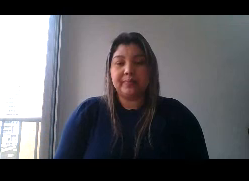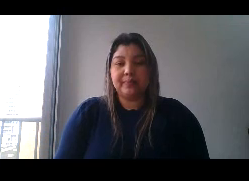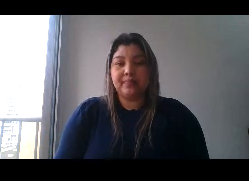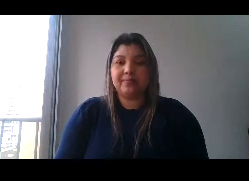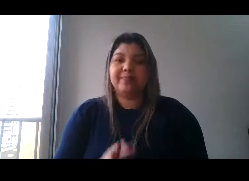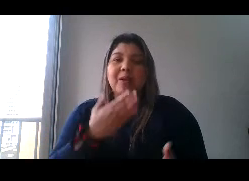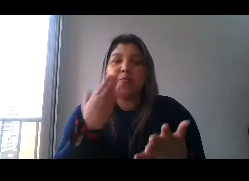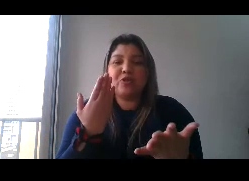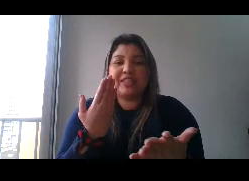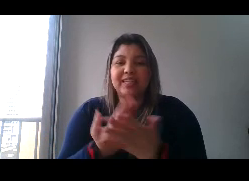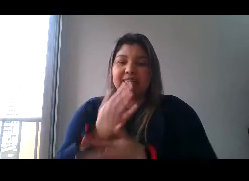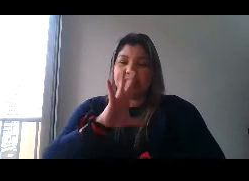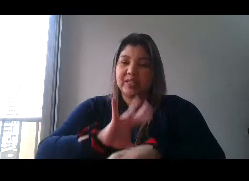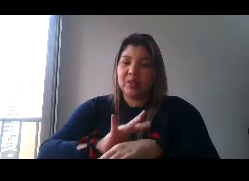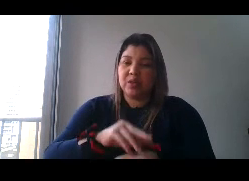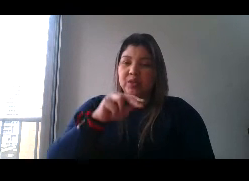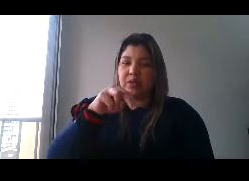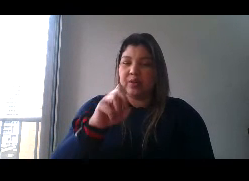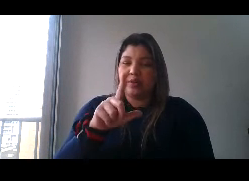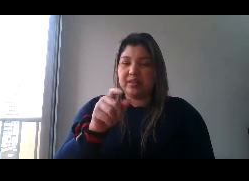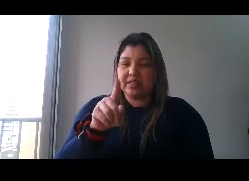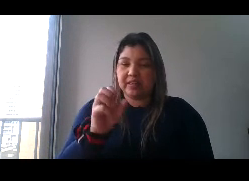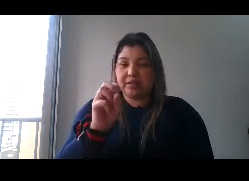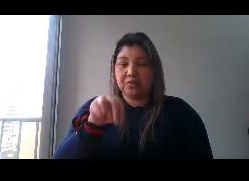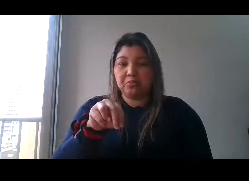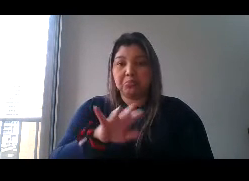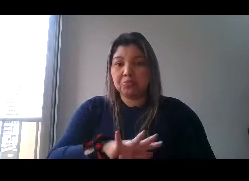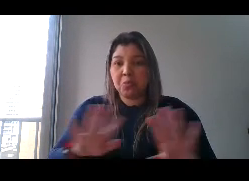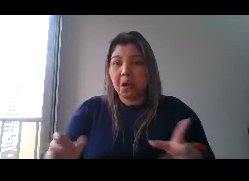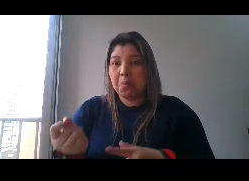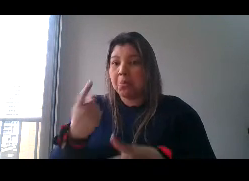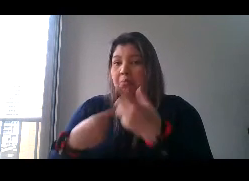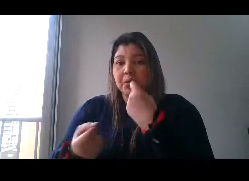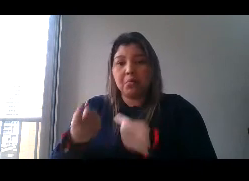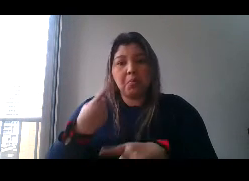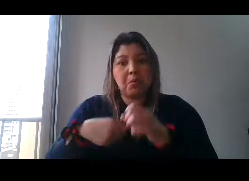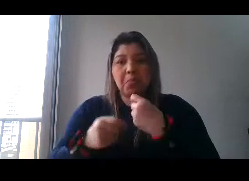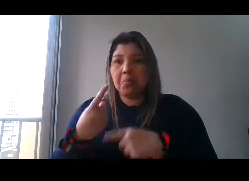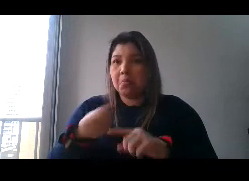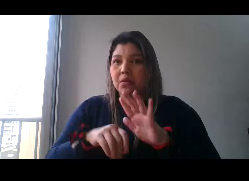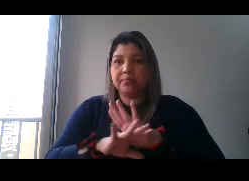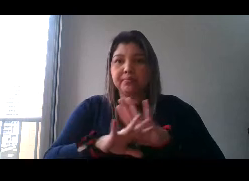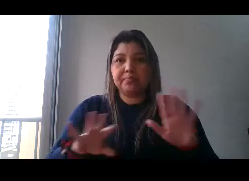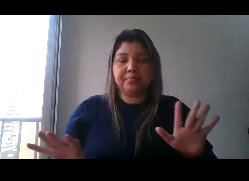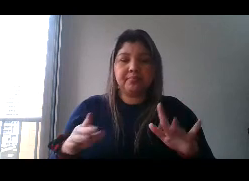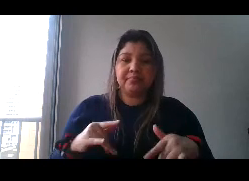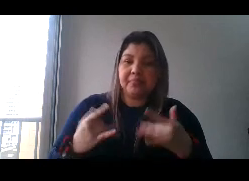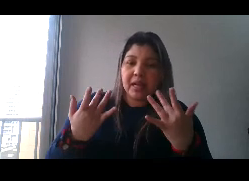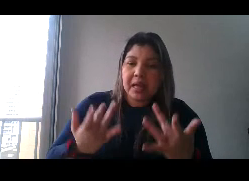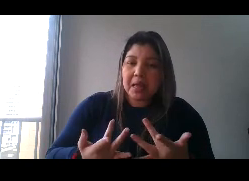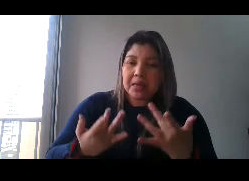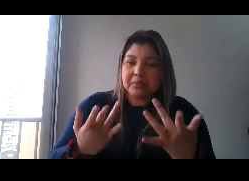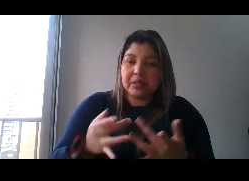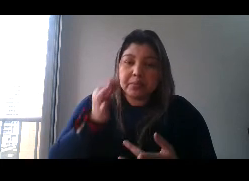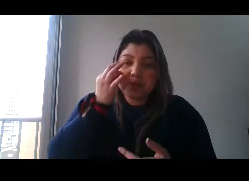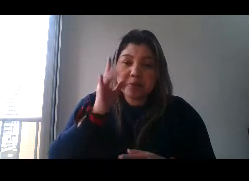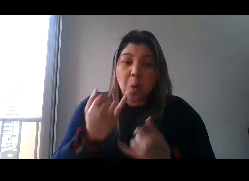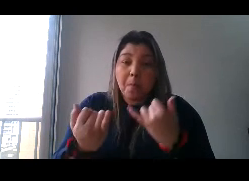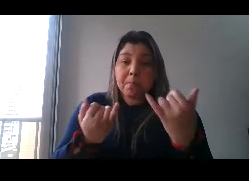Muchas gracias, doctor Nelson. Bueno, por ahora no tenemos más inquietudes. Esperemos a ver si nos van a